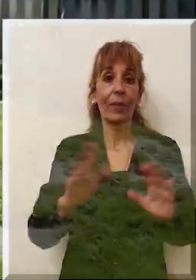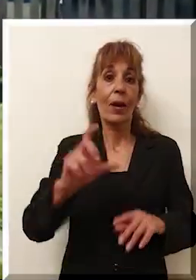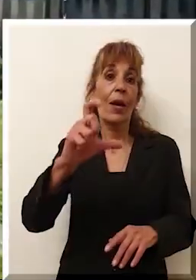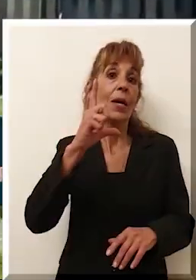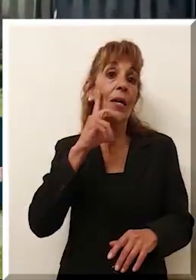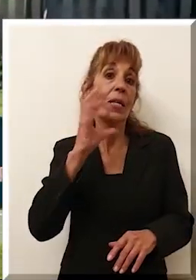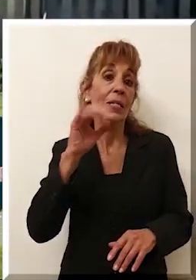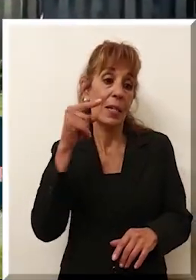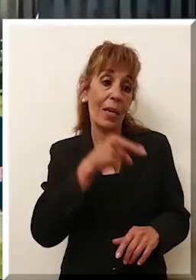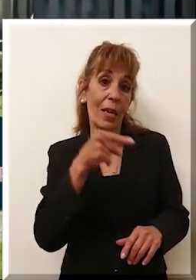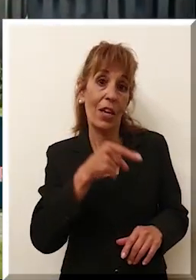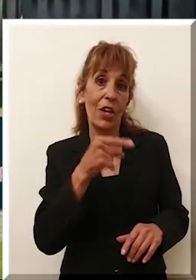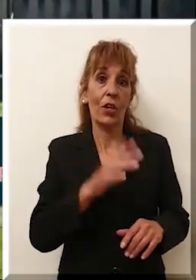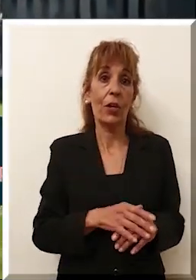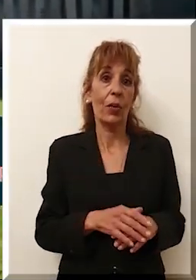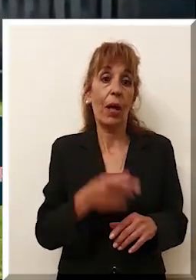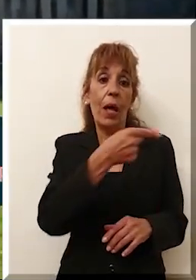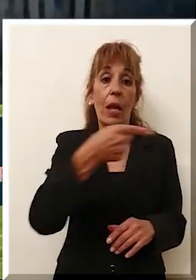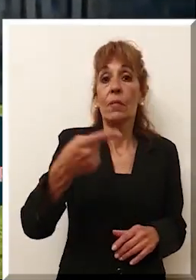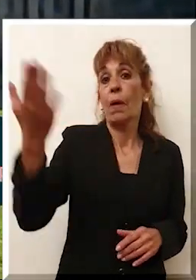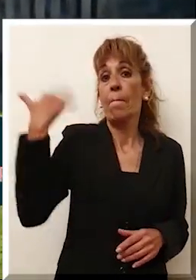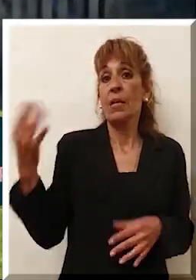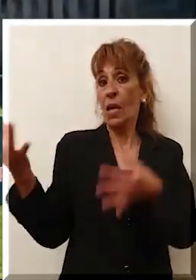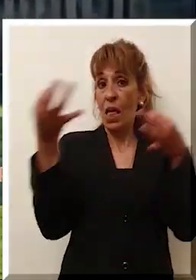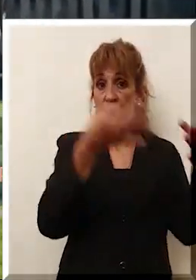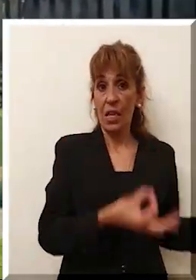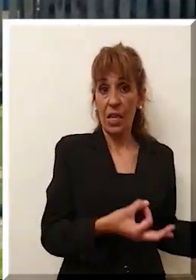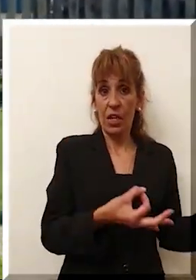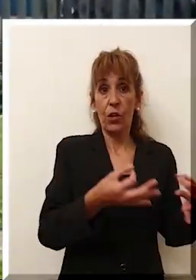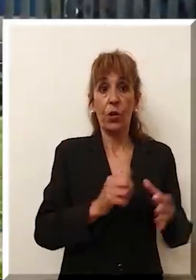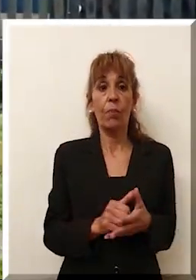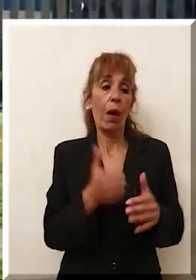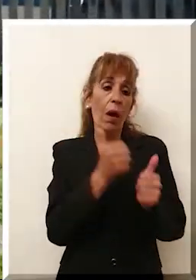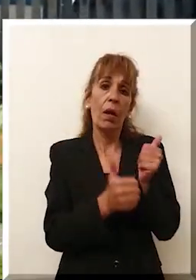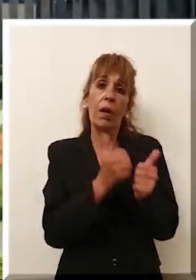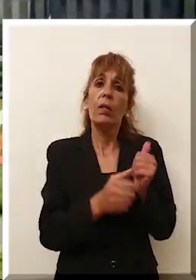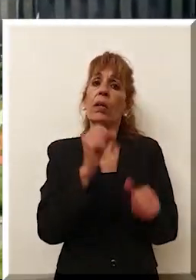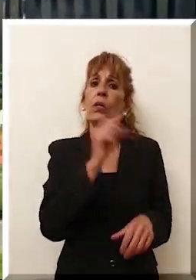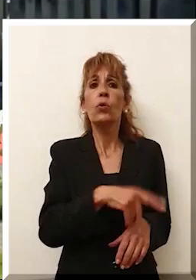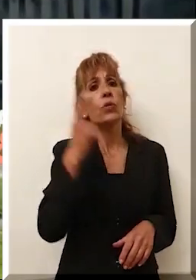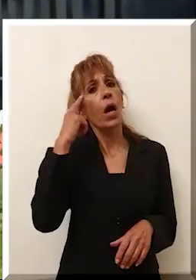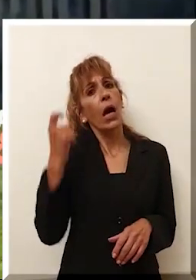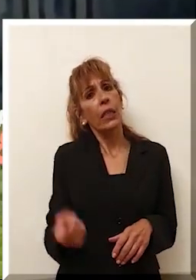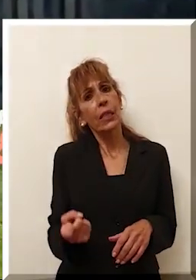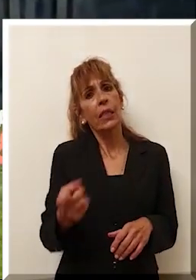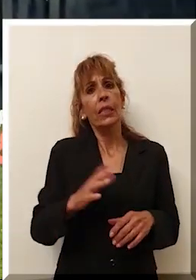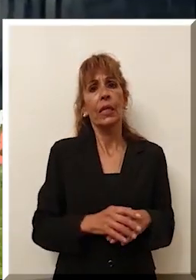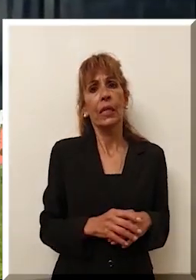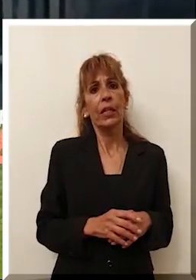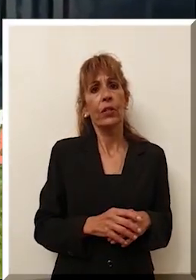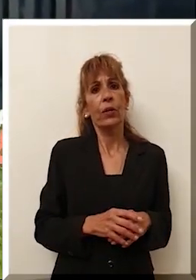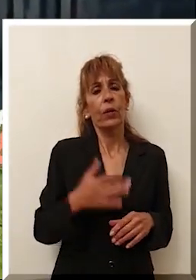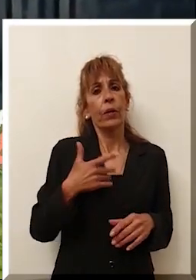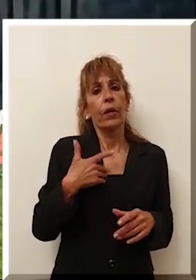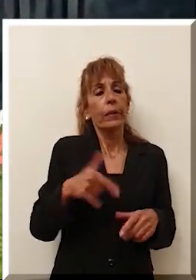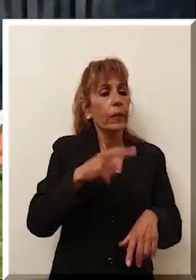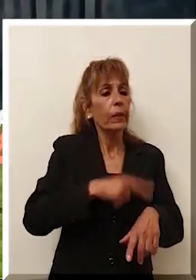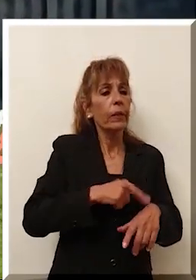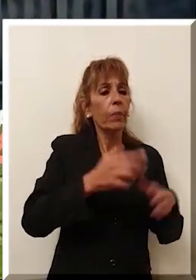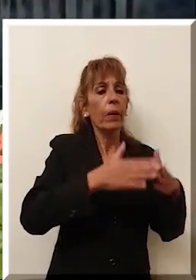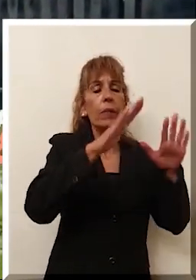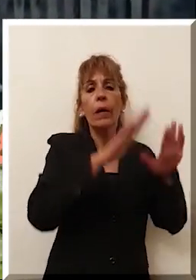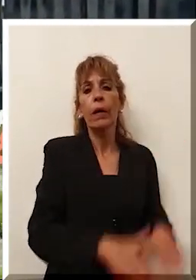Él es Ciro. Llegó la semana pasada. La realidad es que su historia es bastante triste. También es una historia de estas que a lo mejor se dan en